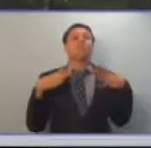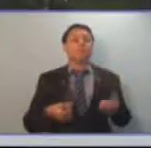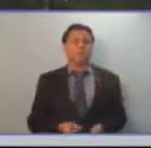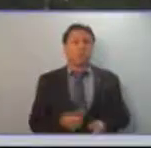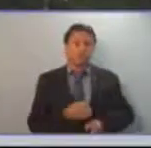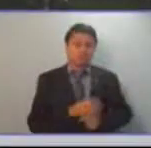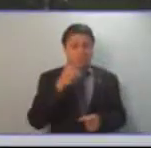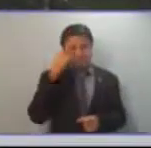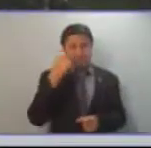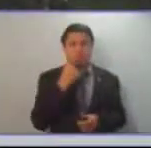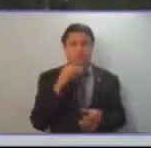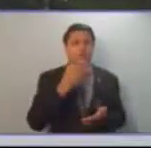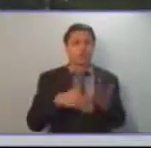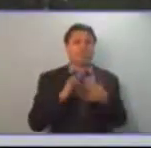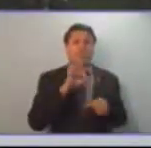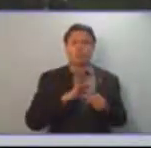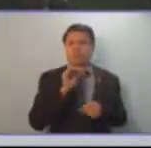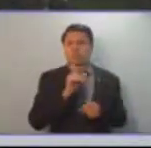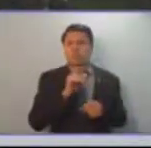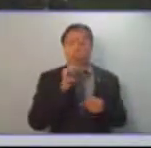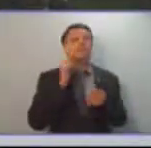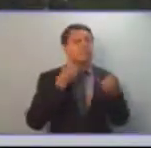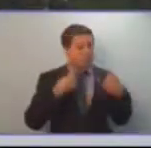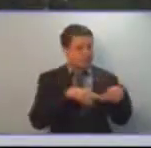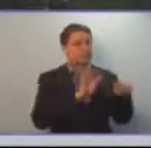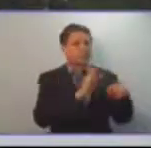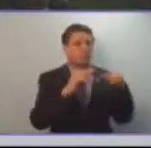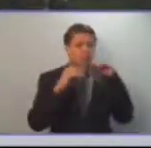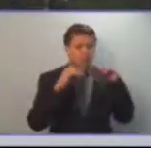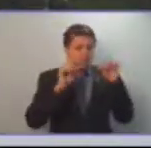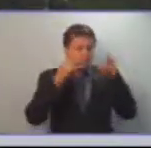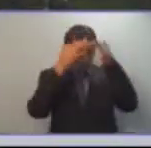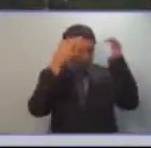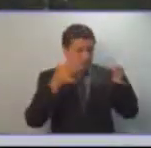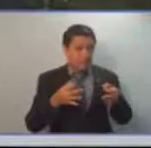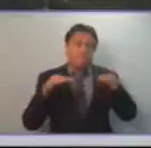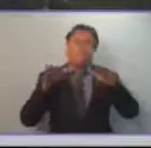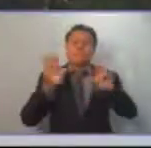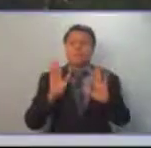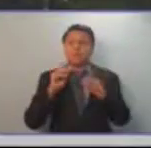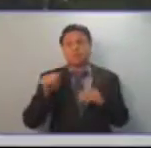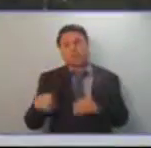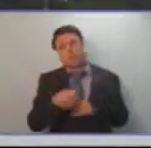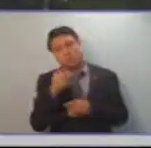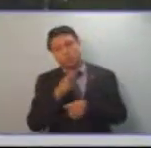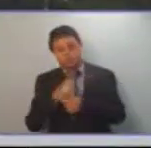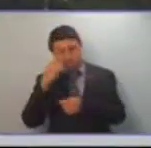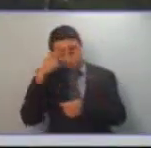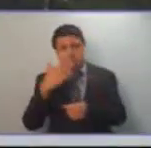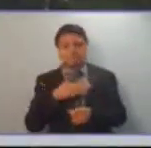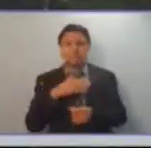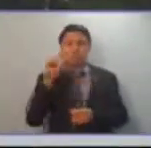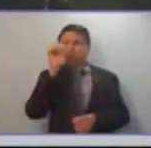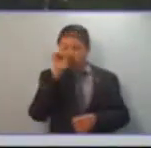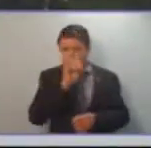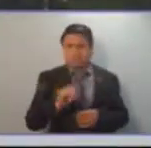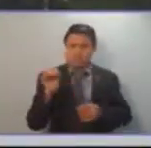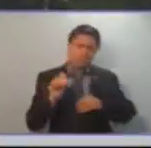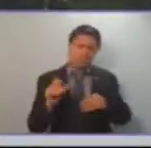al partido que tiene más no se le quita la potestad de poder decidir, pero el resto que tuvo una